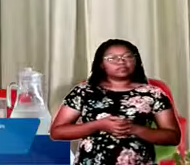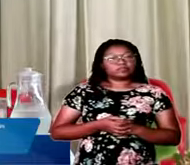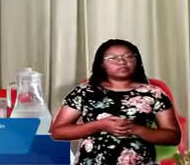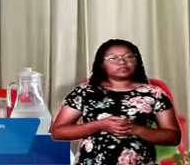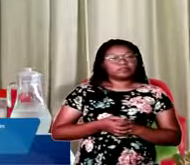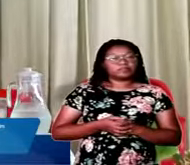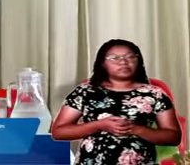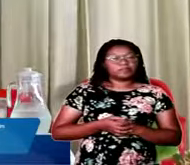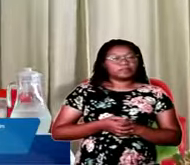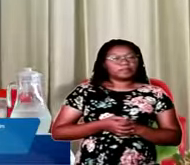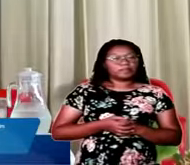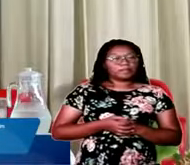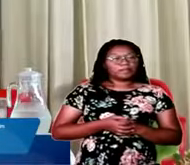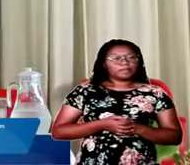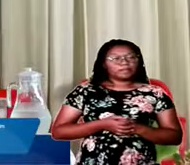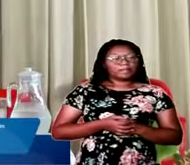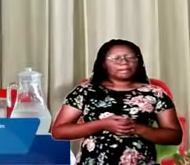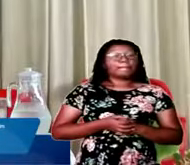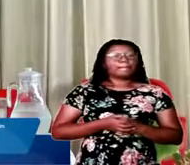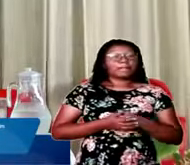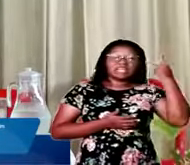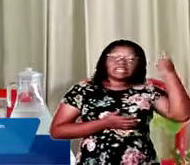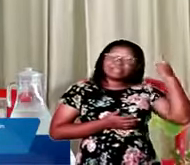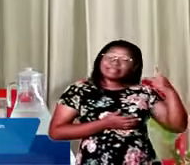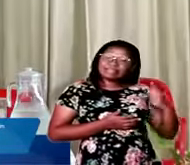en esta parábola el Señor enseña,